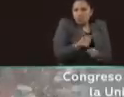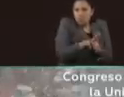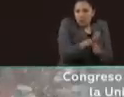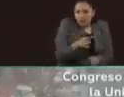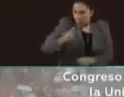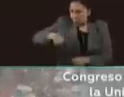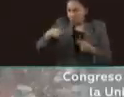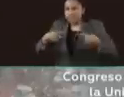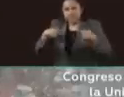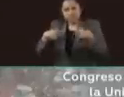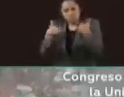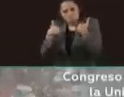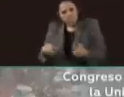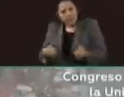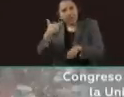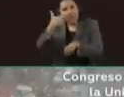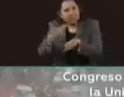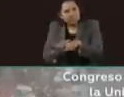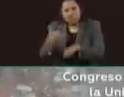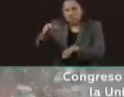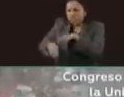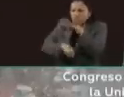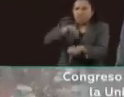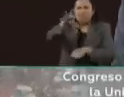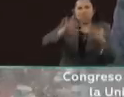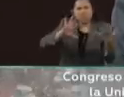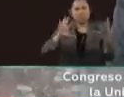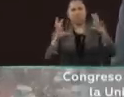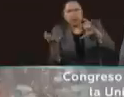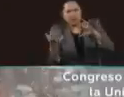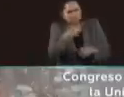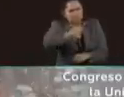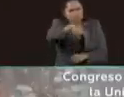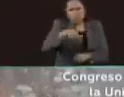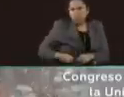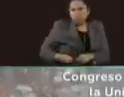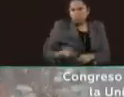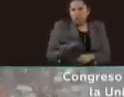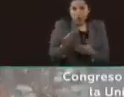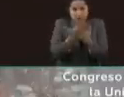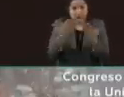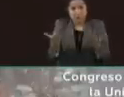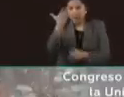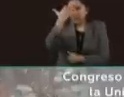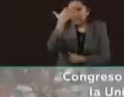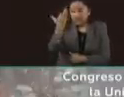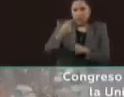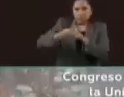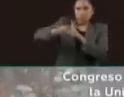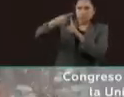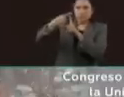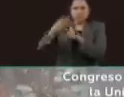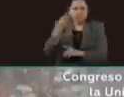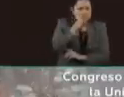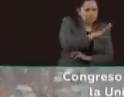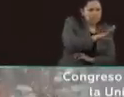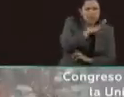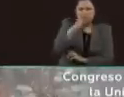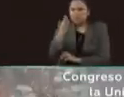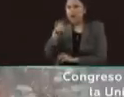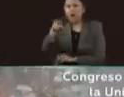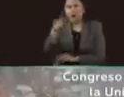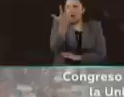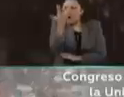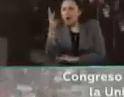hoy a 10 años, los fenómenos naturales extremos, el estrés del sistema terrestre, la pérdida de biodiversidad y la escasez de